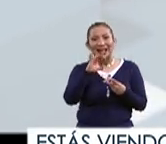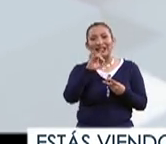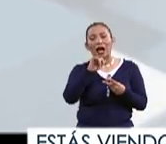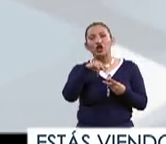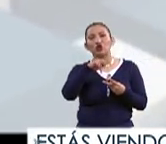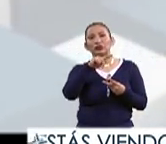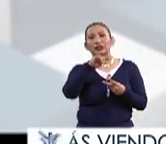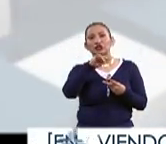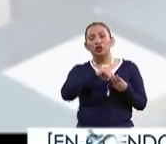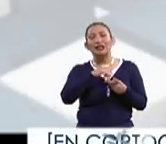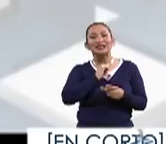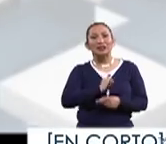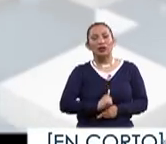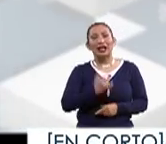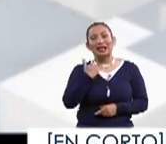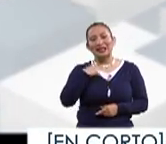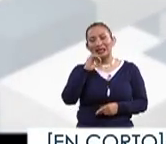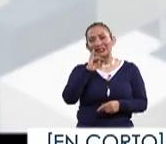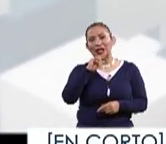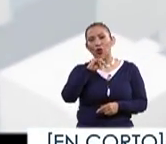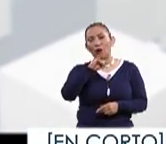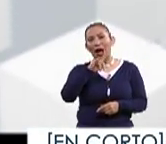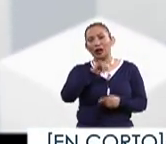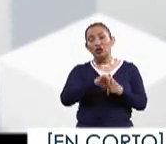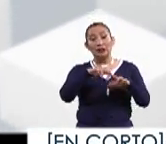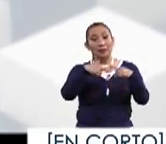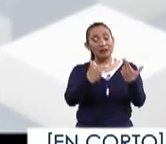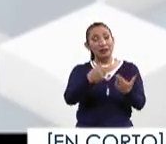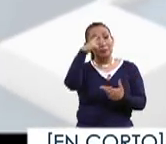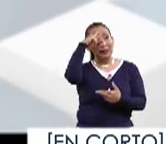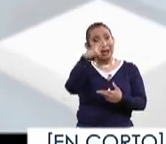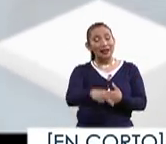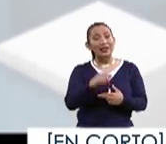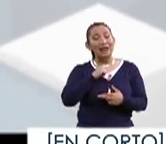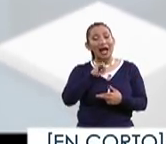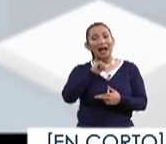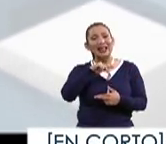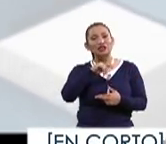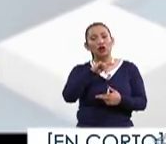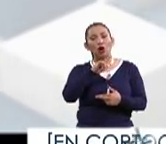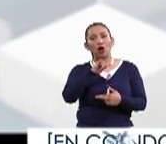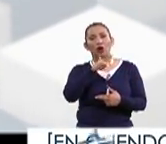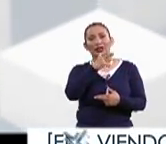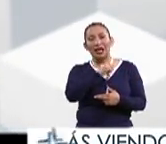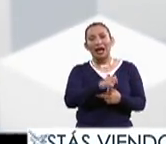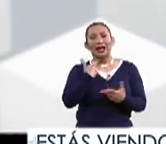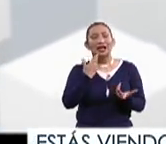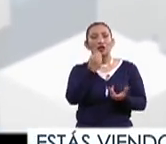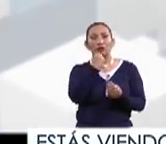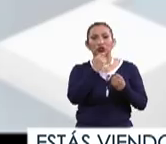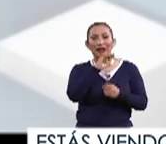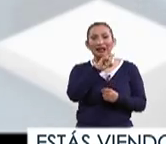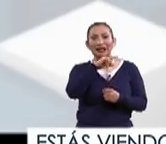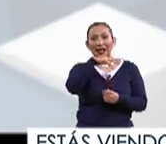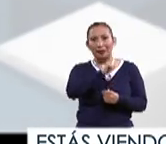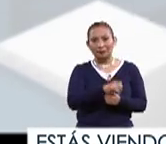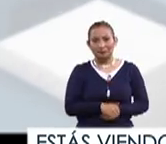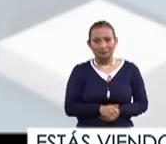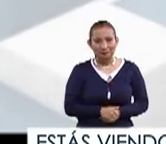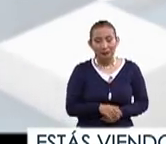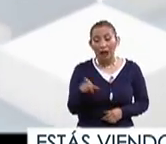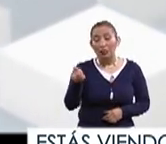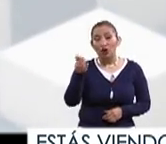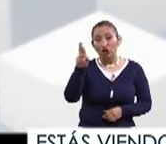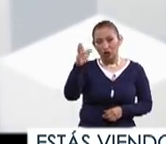Clinical Nutrition, Cirugía y Cirujanos, Revista Mexicana de Anestesiología y Nutrición Clínica.